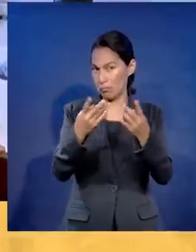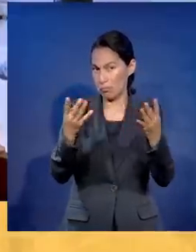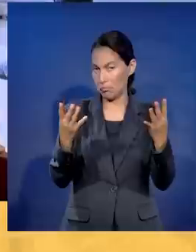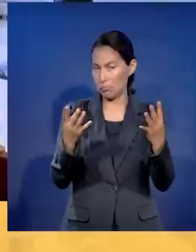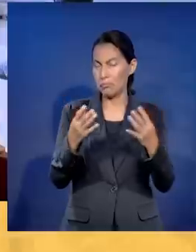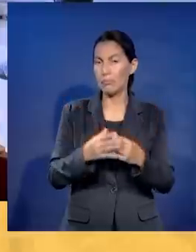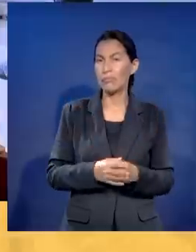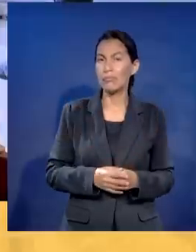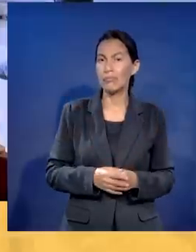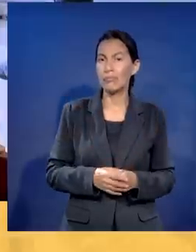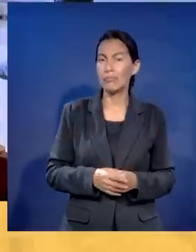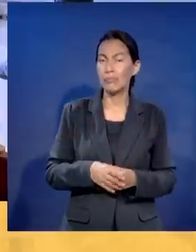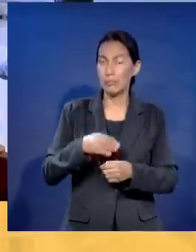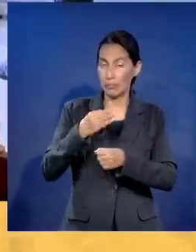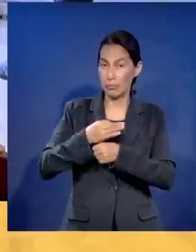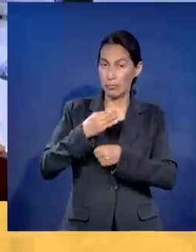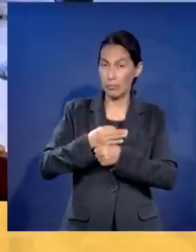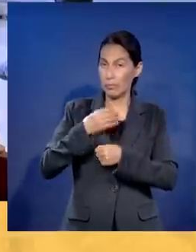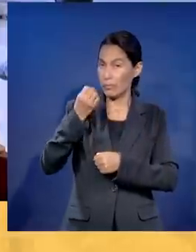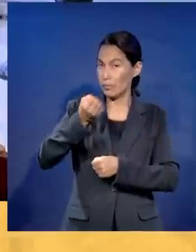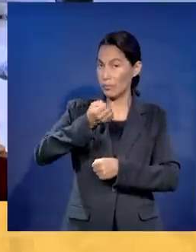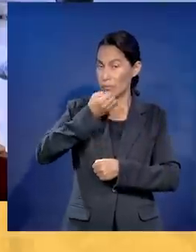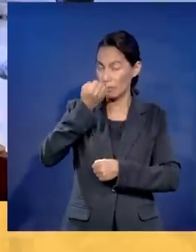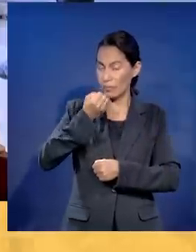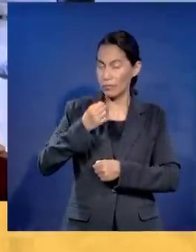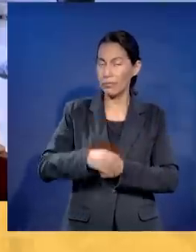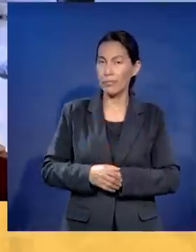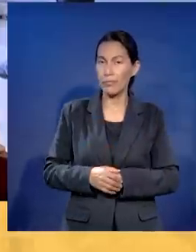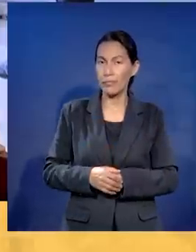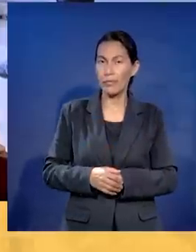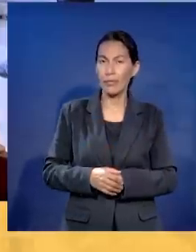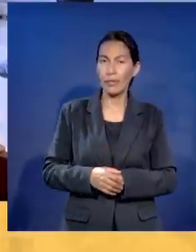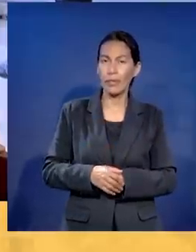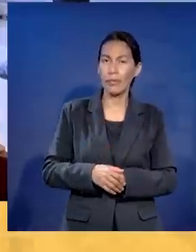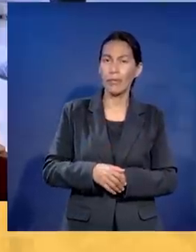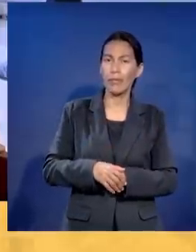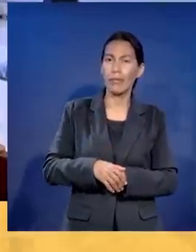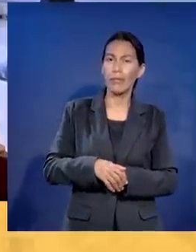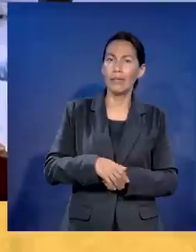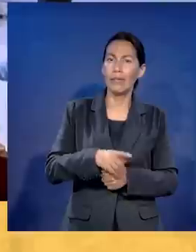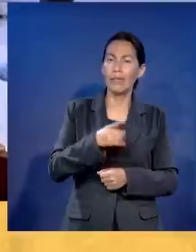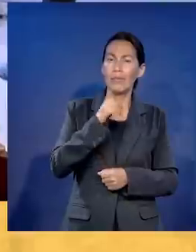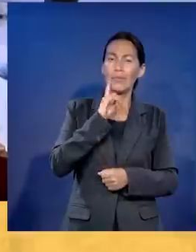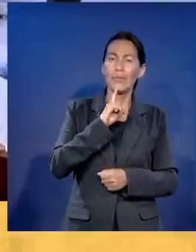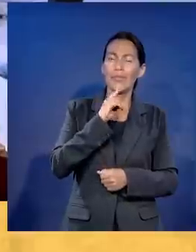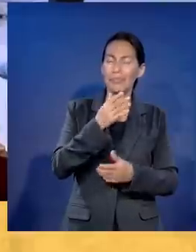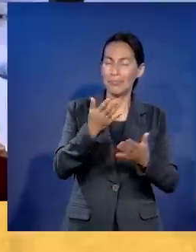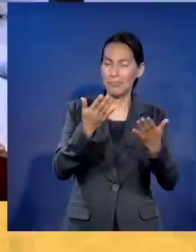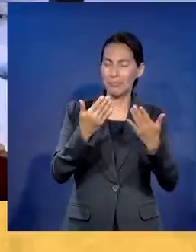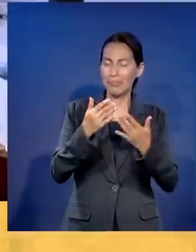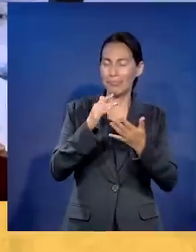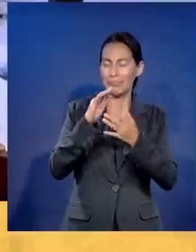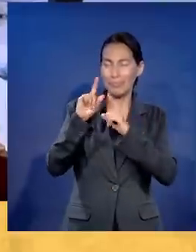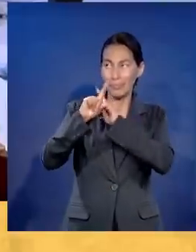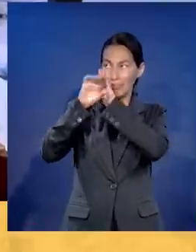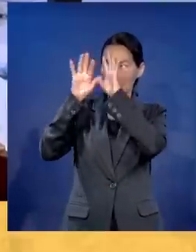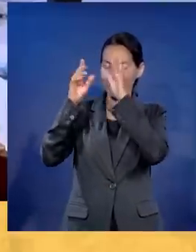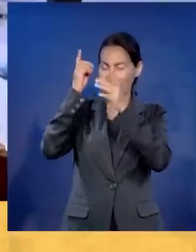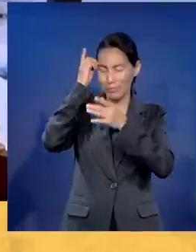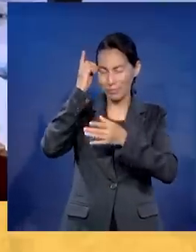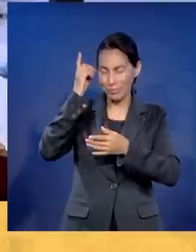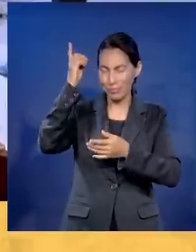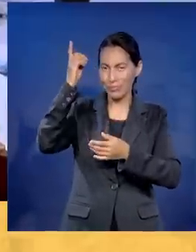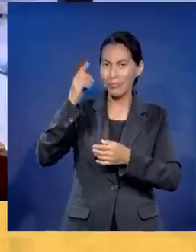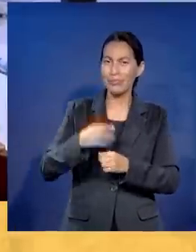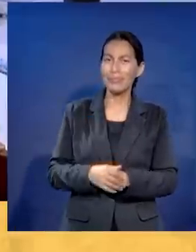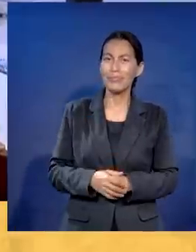donde usted en esta oración Gloria a Dios hija venga Siempre hay alguien más